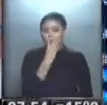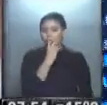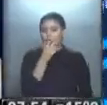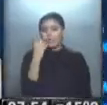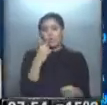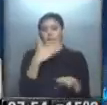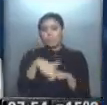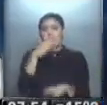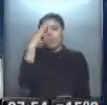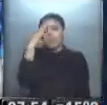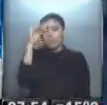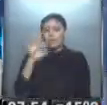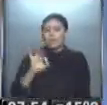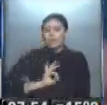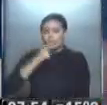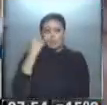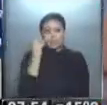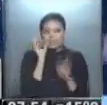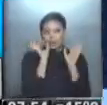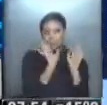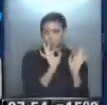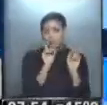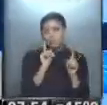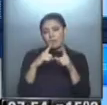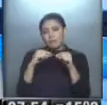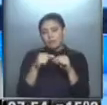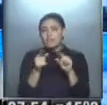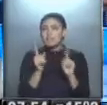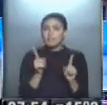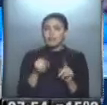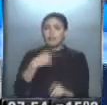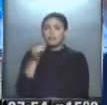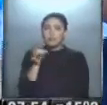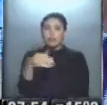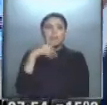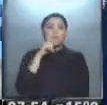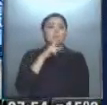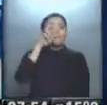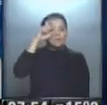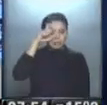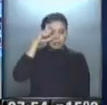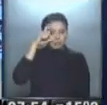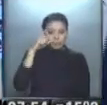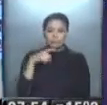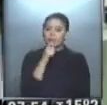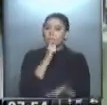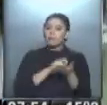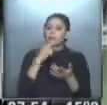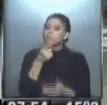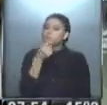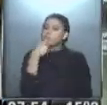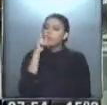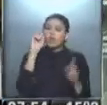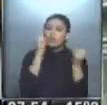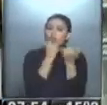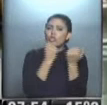tardar en marzo del próximo año, y en la misma fecha o aproximadamente esa fecha también en el Mitre. Ministro, ¿el control psicofísico a